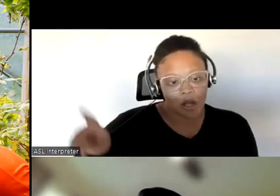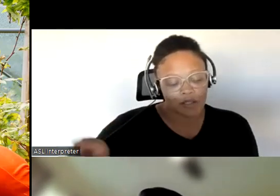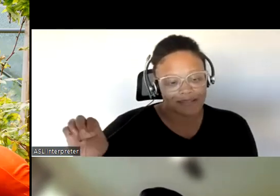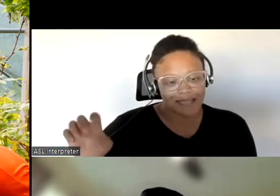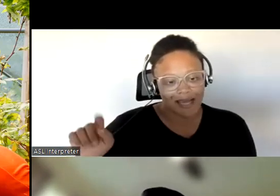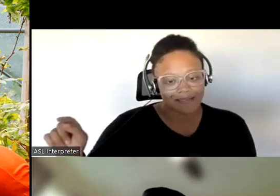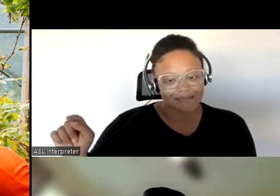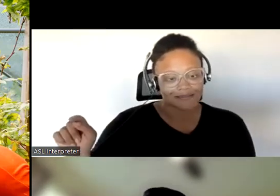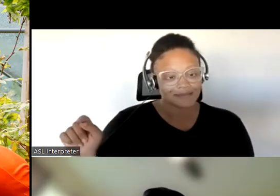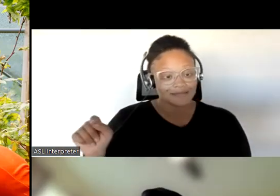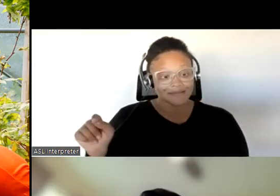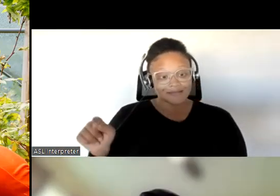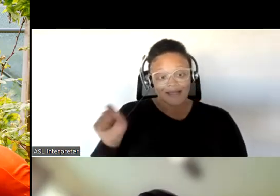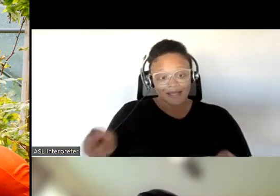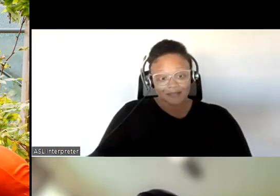can you please unmute yourself?